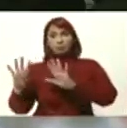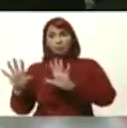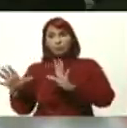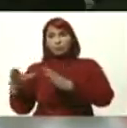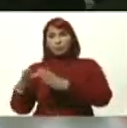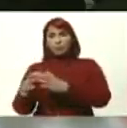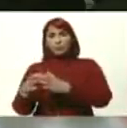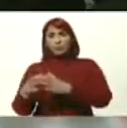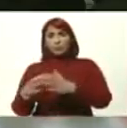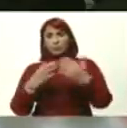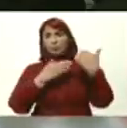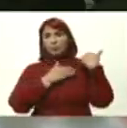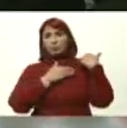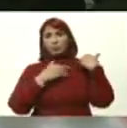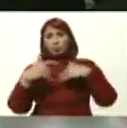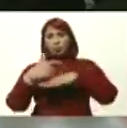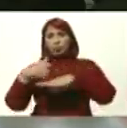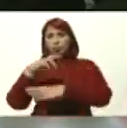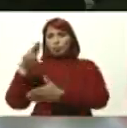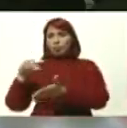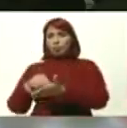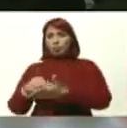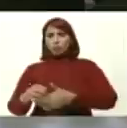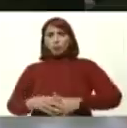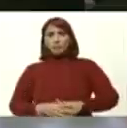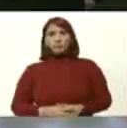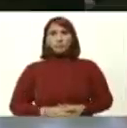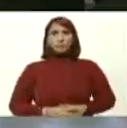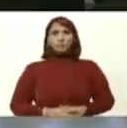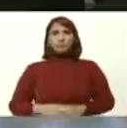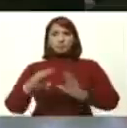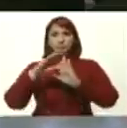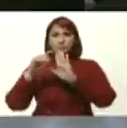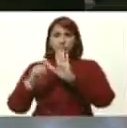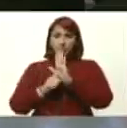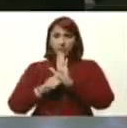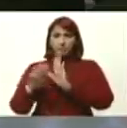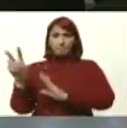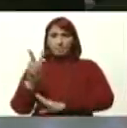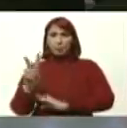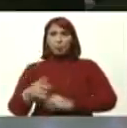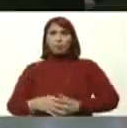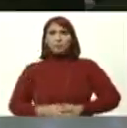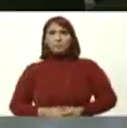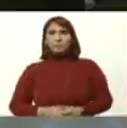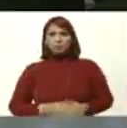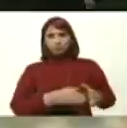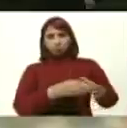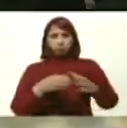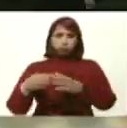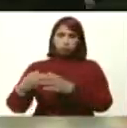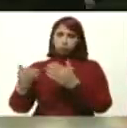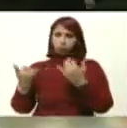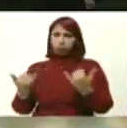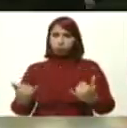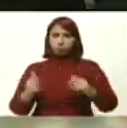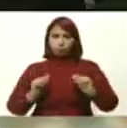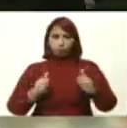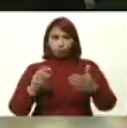representantes plenipotenciarios del gobierno constitucional de Venezuela. Ahorita acaban de leer